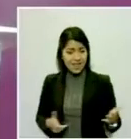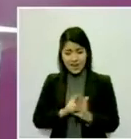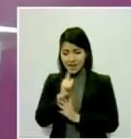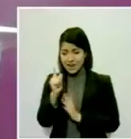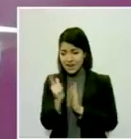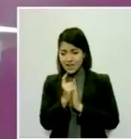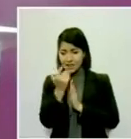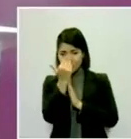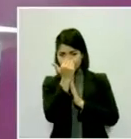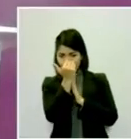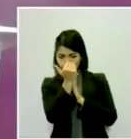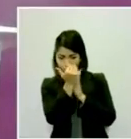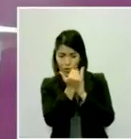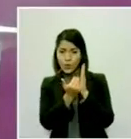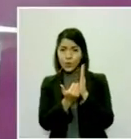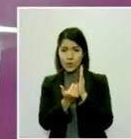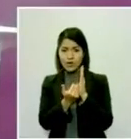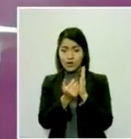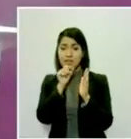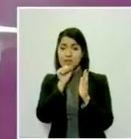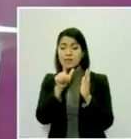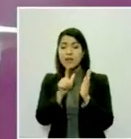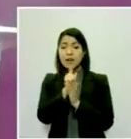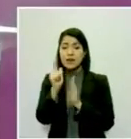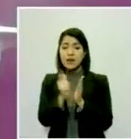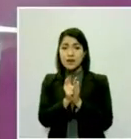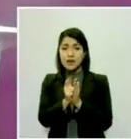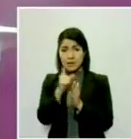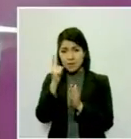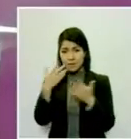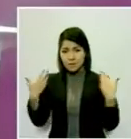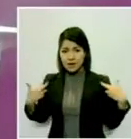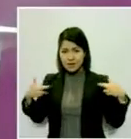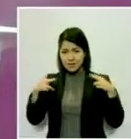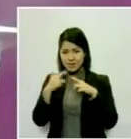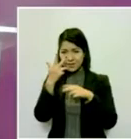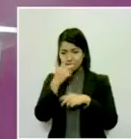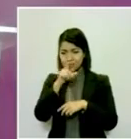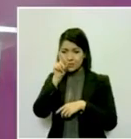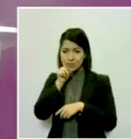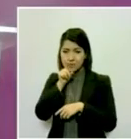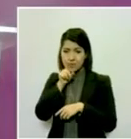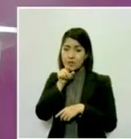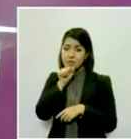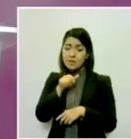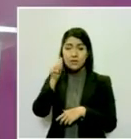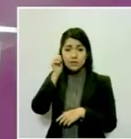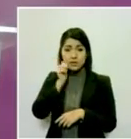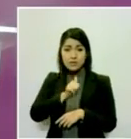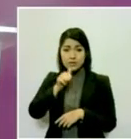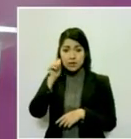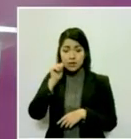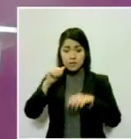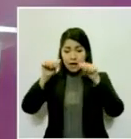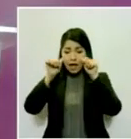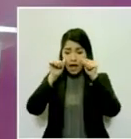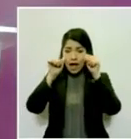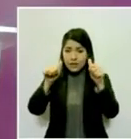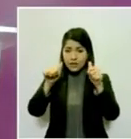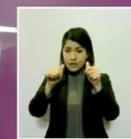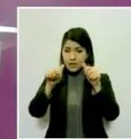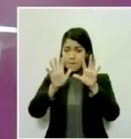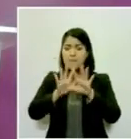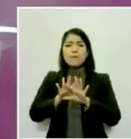leyes habidas y por haber, incluso la ley para la carrera de maestras y maestros, siempre pone por encima de